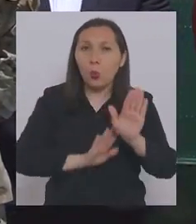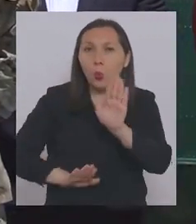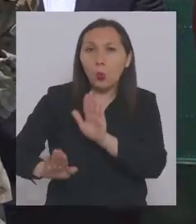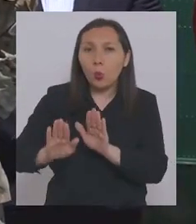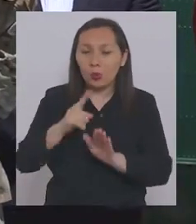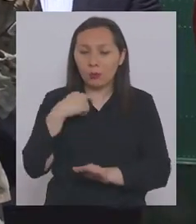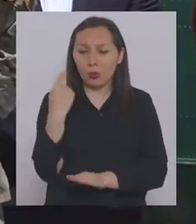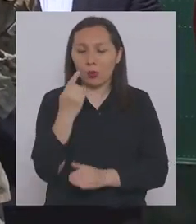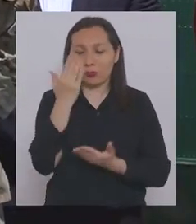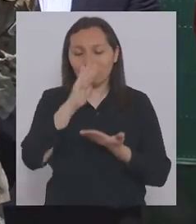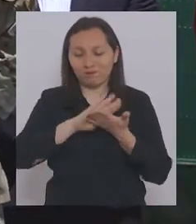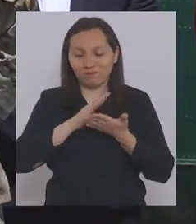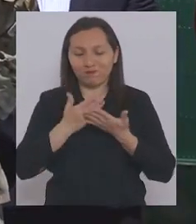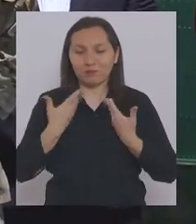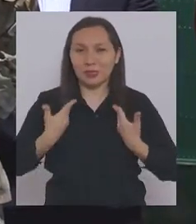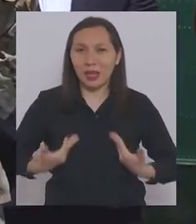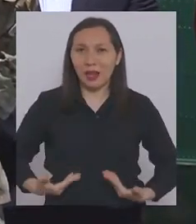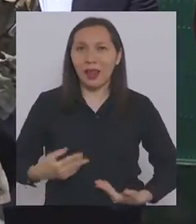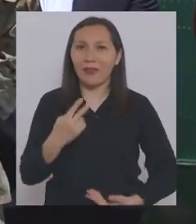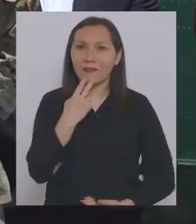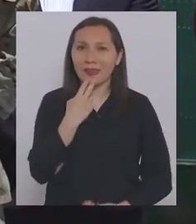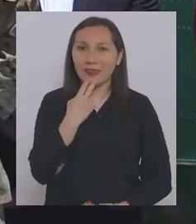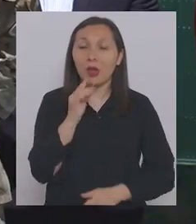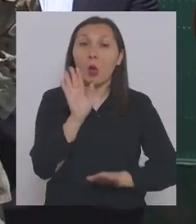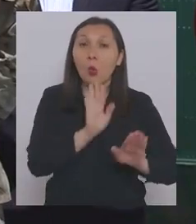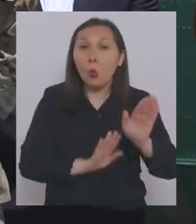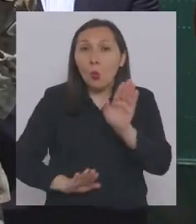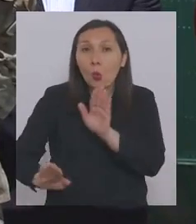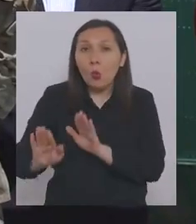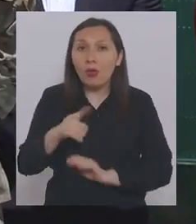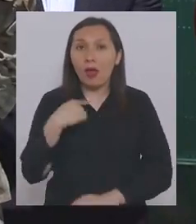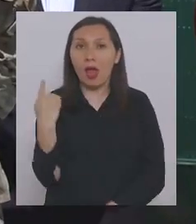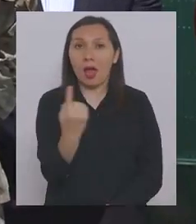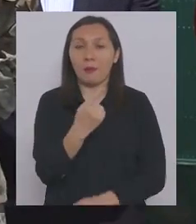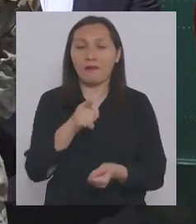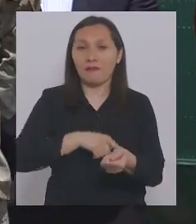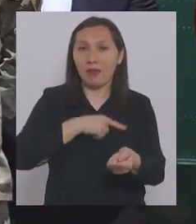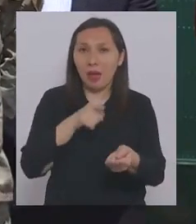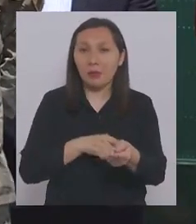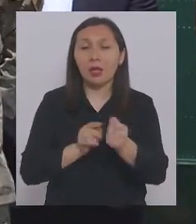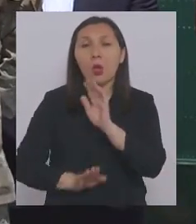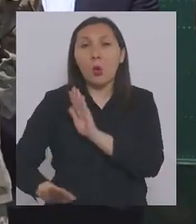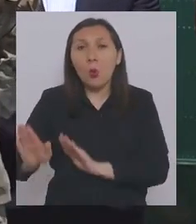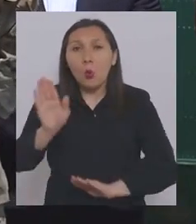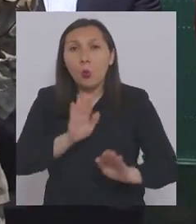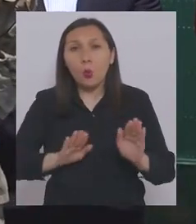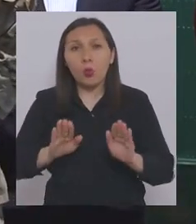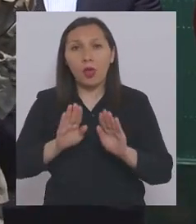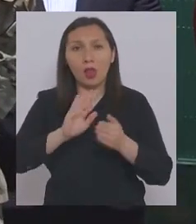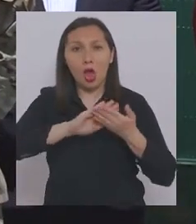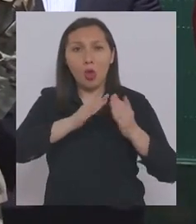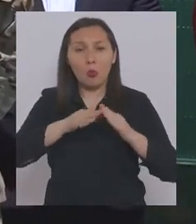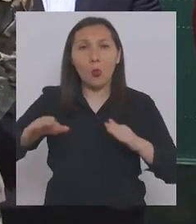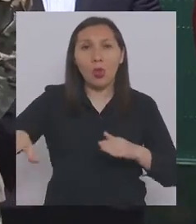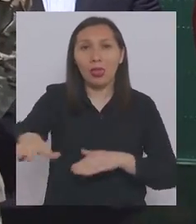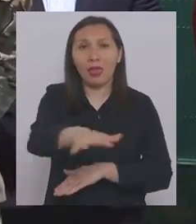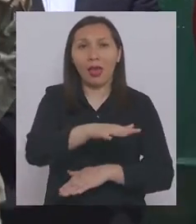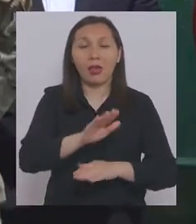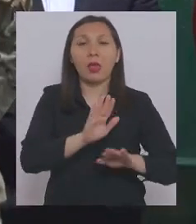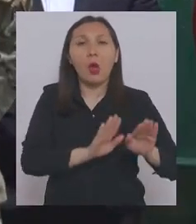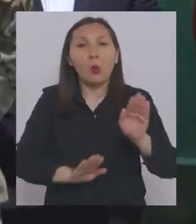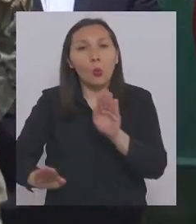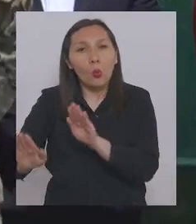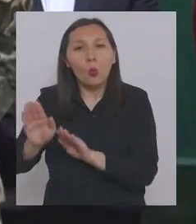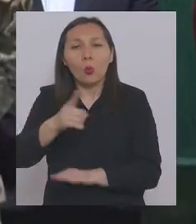nuestra salud y nuestras vidas, cuidemos nuestras familias, cuidemos nuestras comunidades,